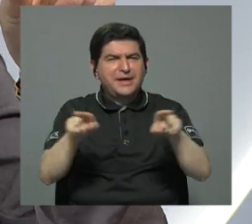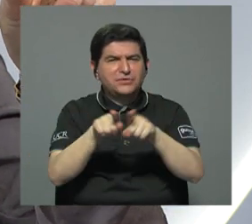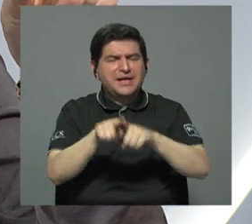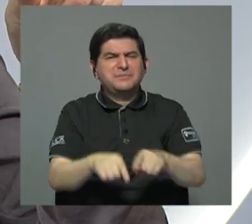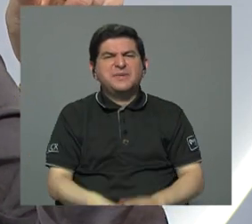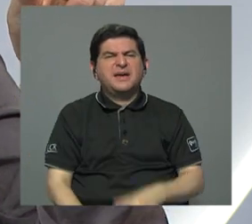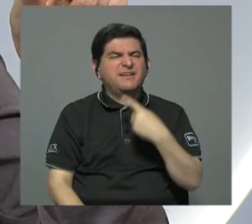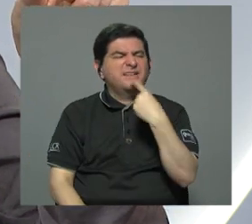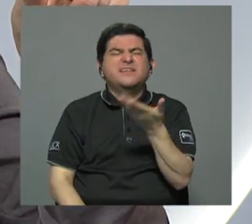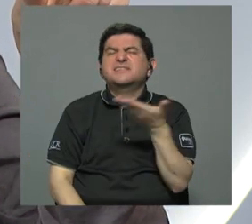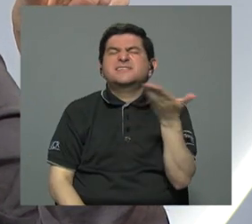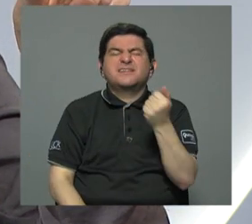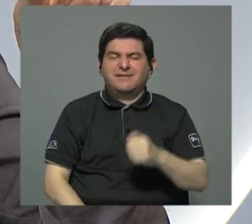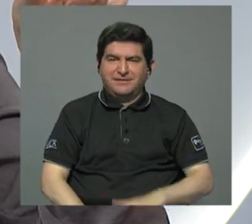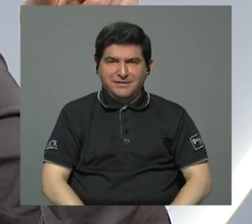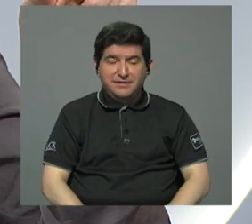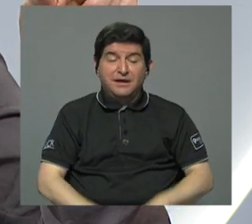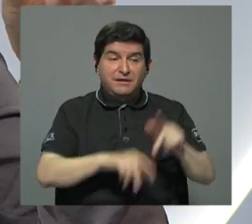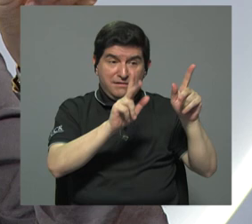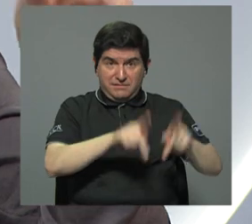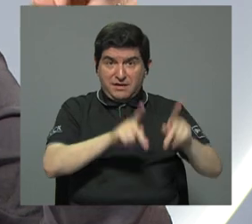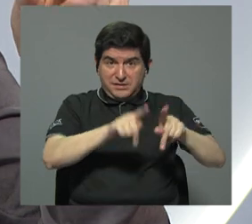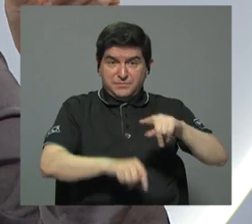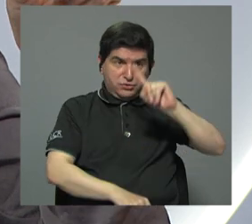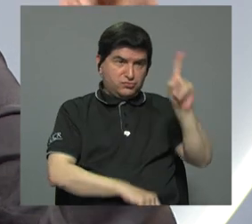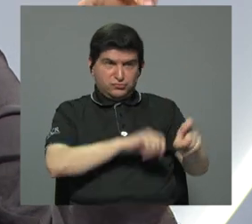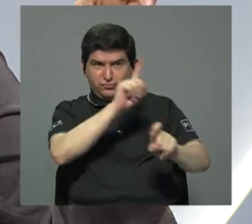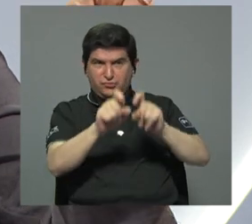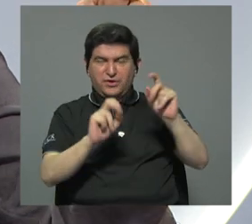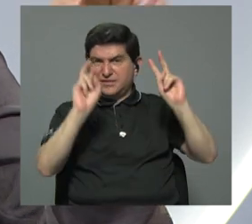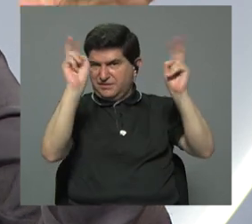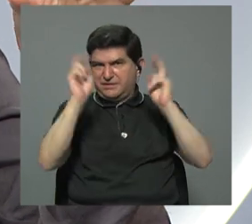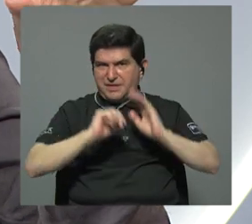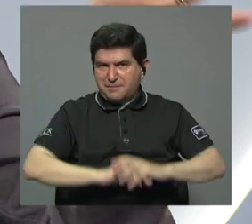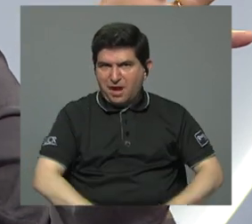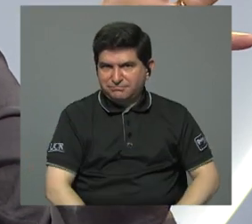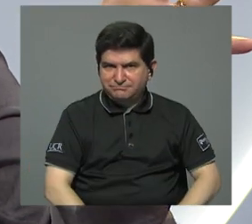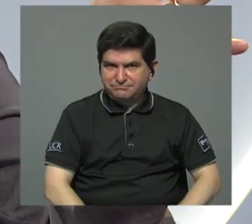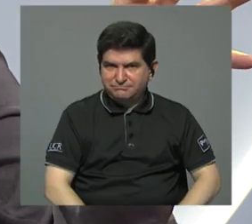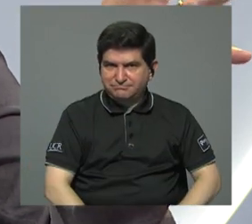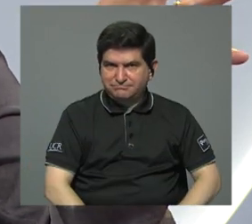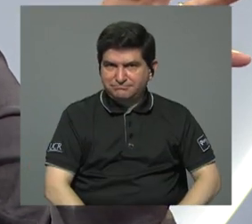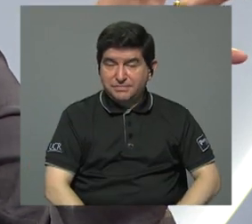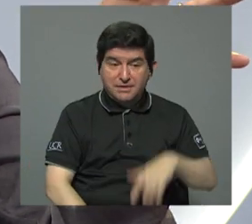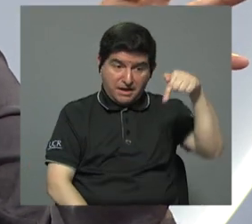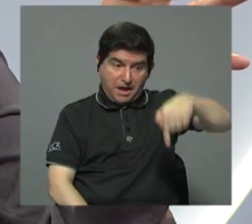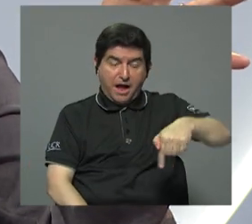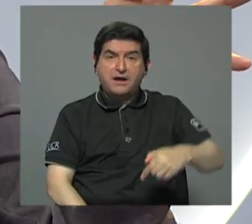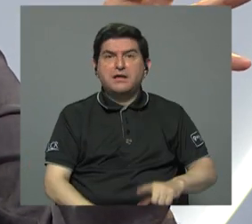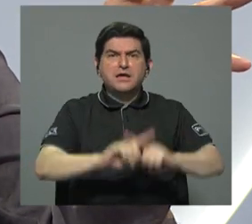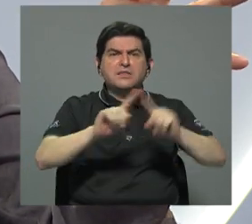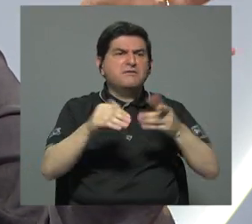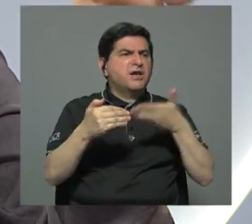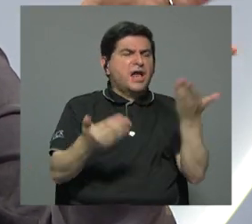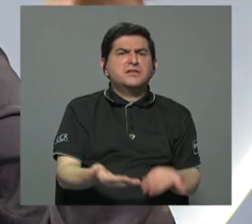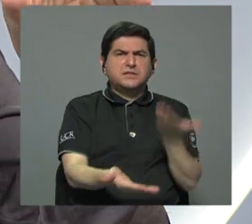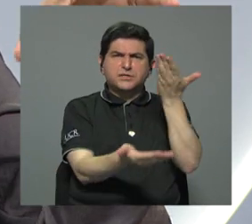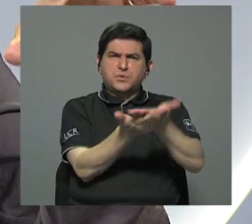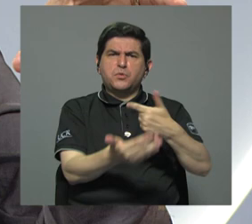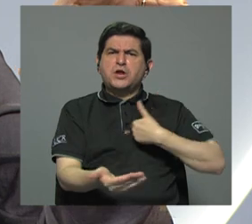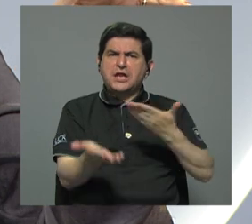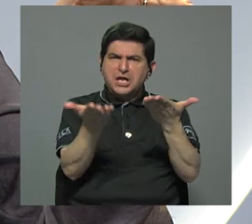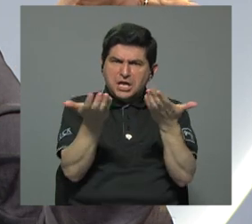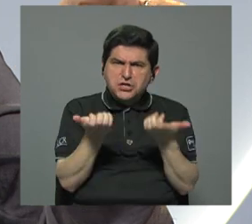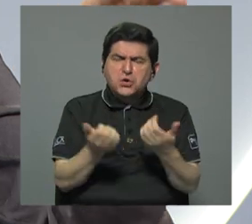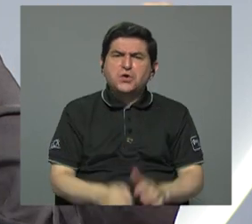ver qué dicen también, porque las personas consultadas sobre este tema, porque aquí quedaron planteadas varias cosas que me interesa, sobre